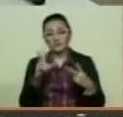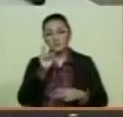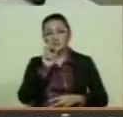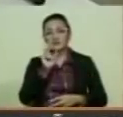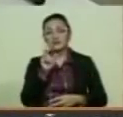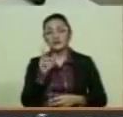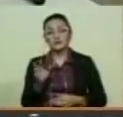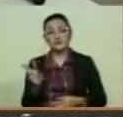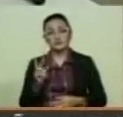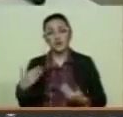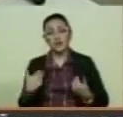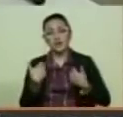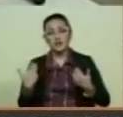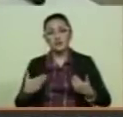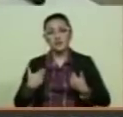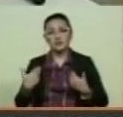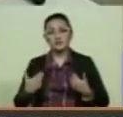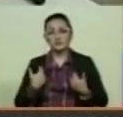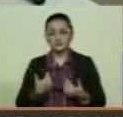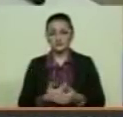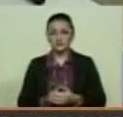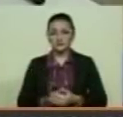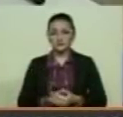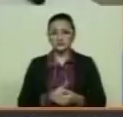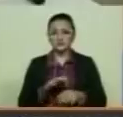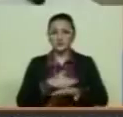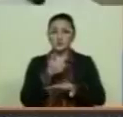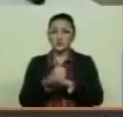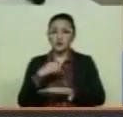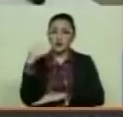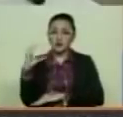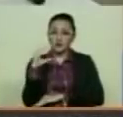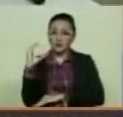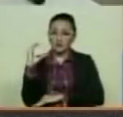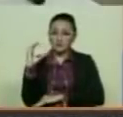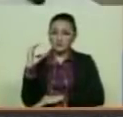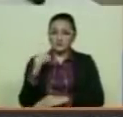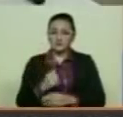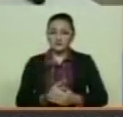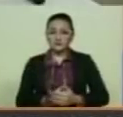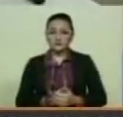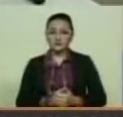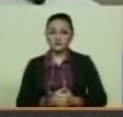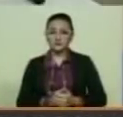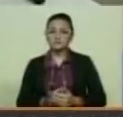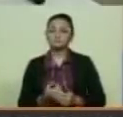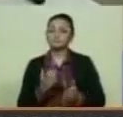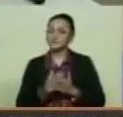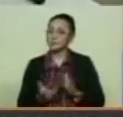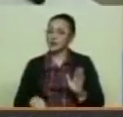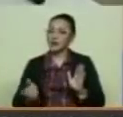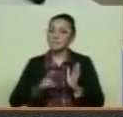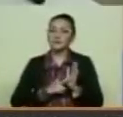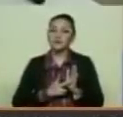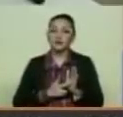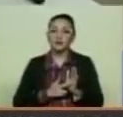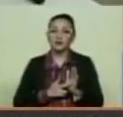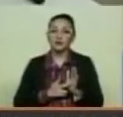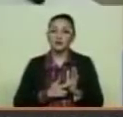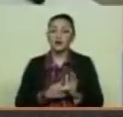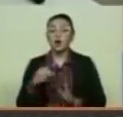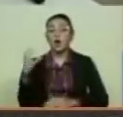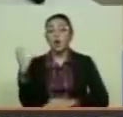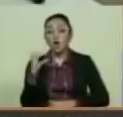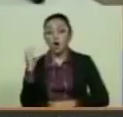falsaria y mentira que adelanta Colombia, y tenemos siempre que repetir las cifras. Colombia, el